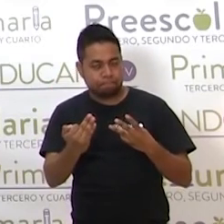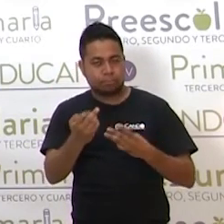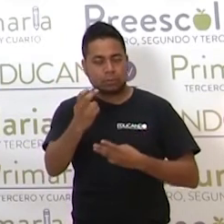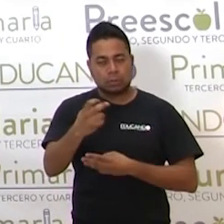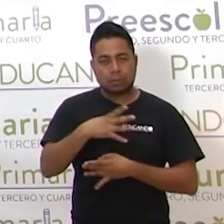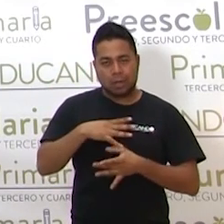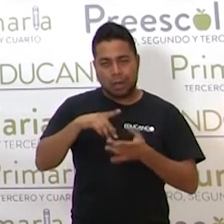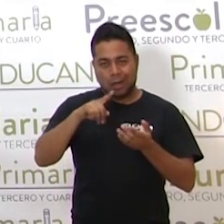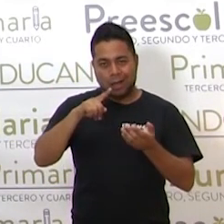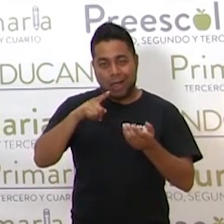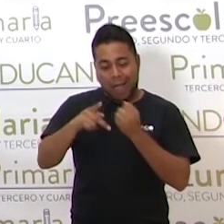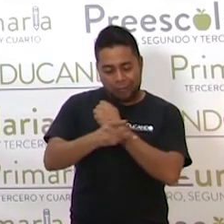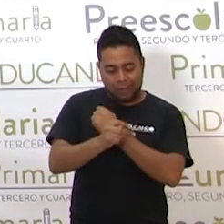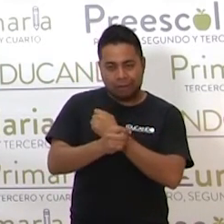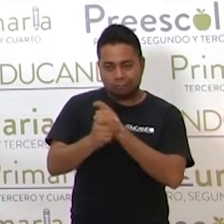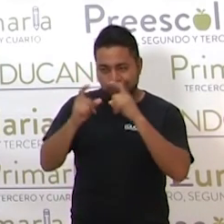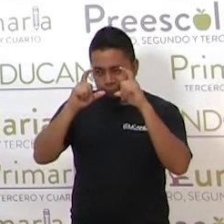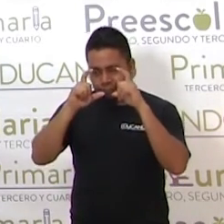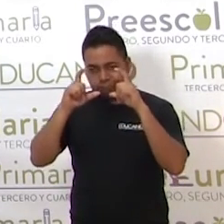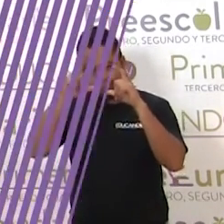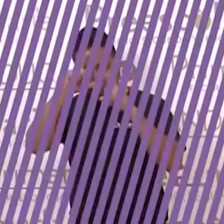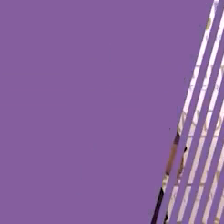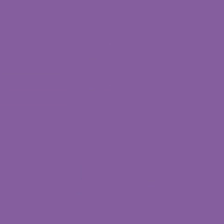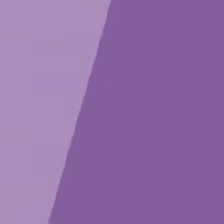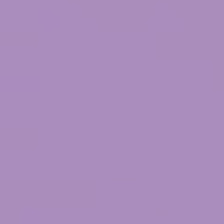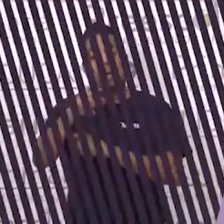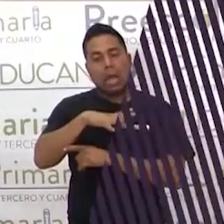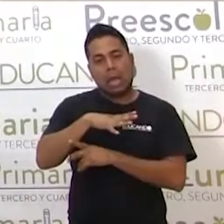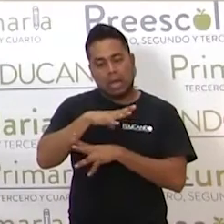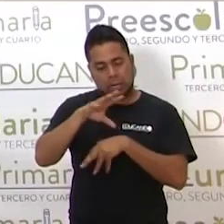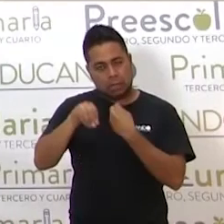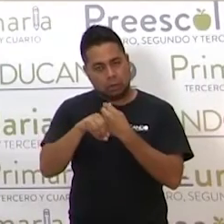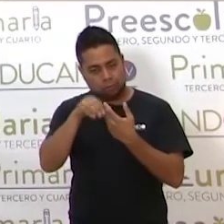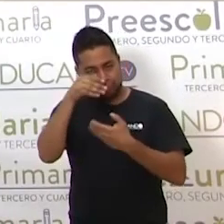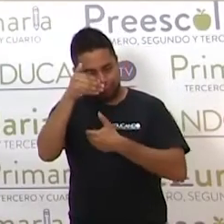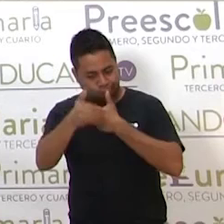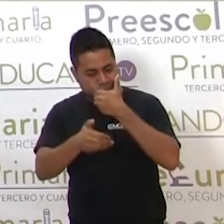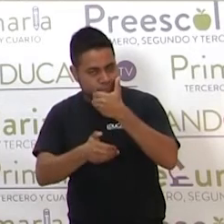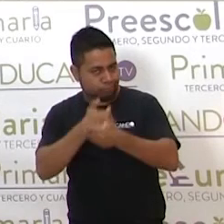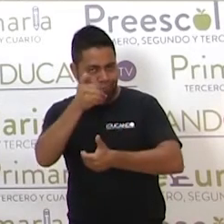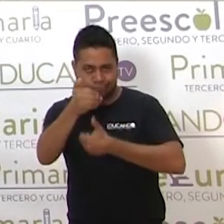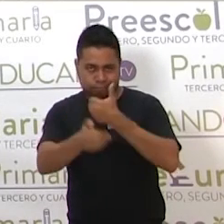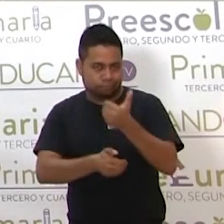están viendo en pantalla, eso sería el esquema, paso a paso,